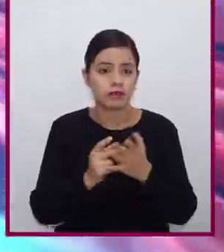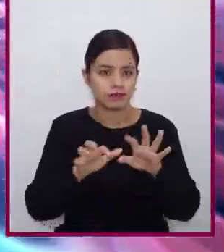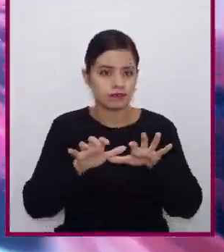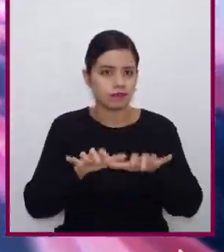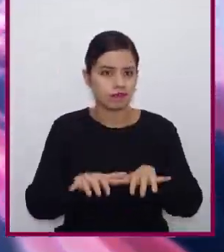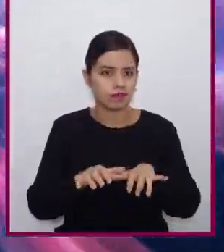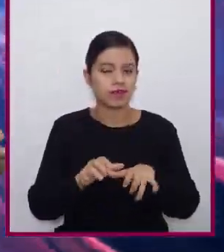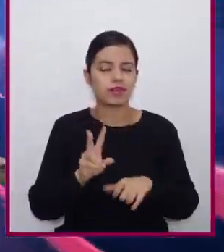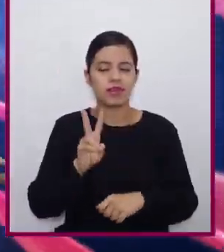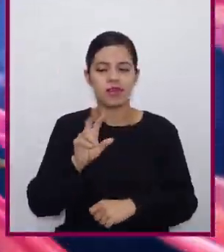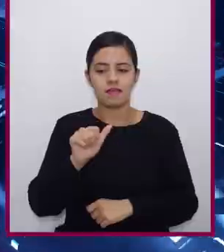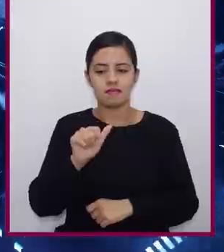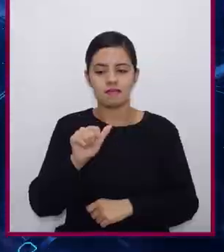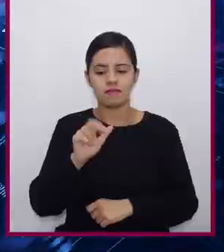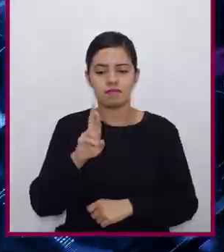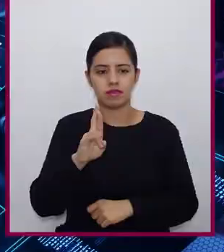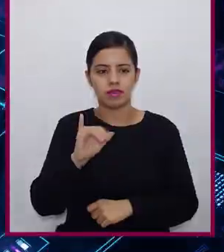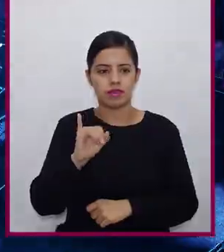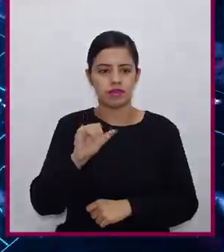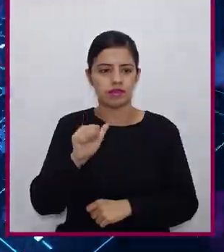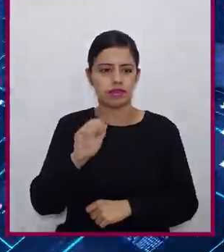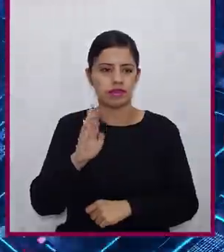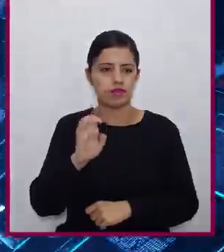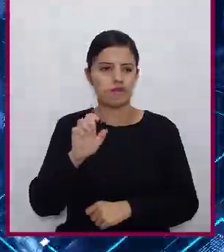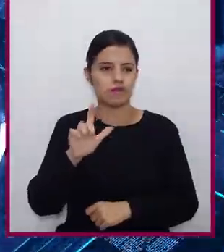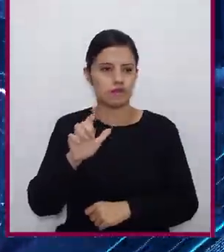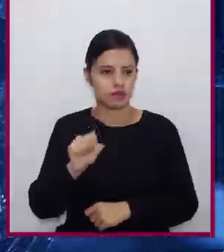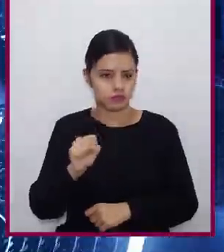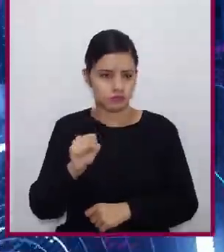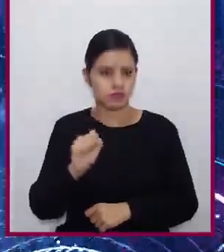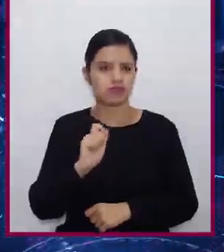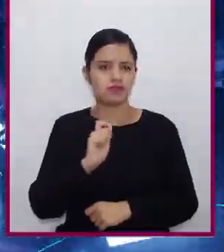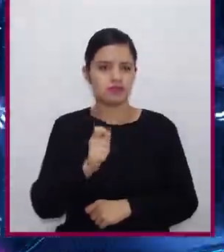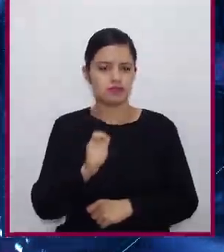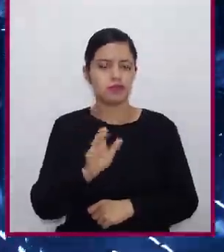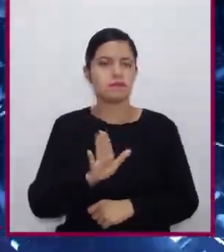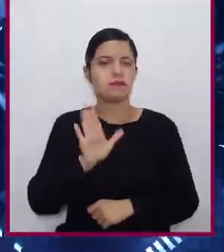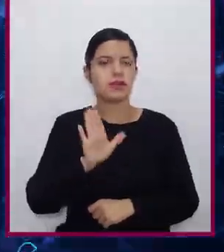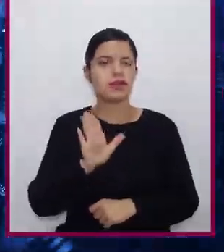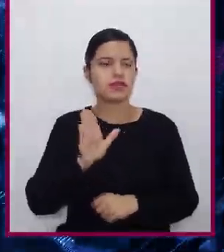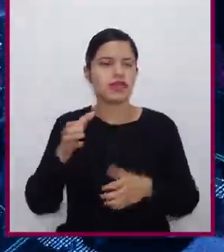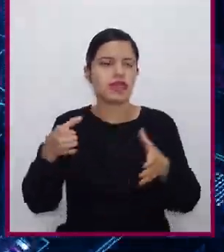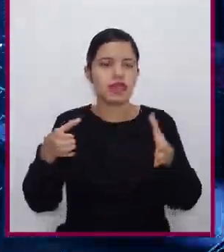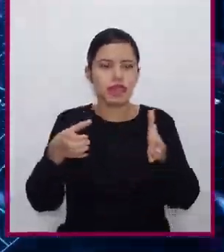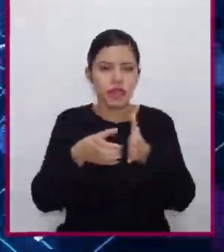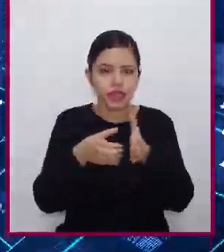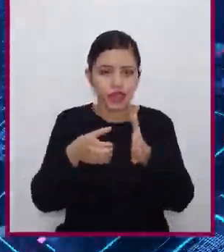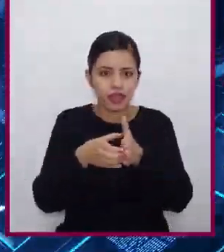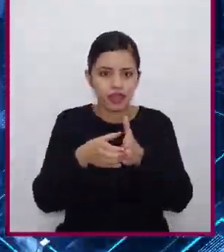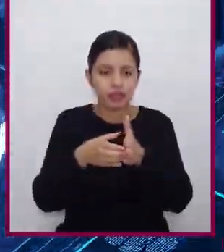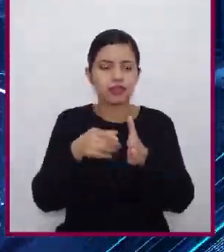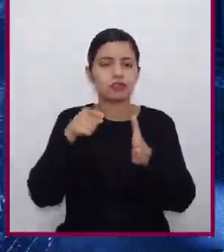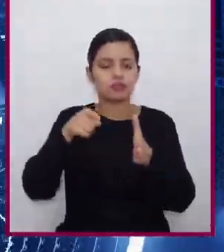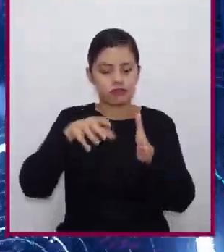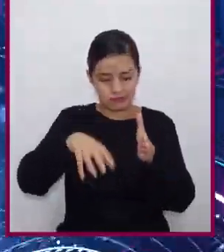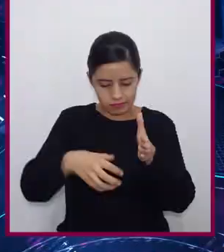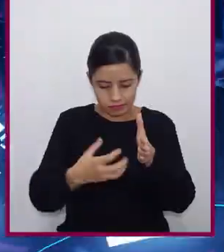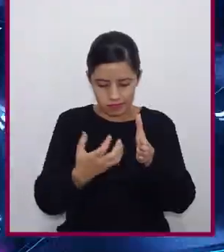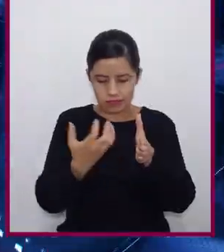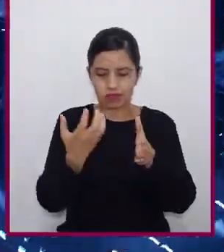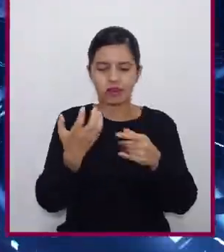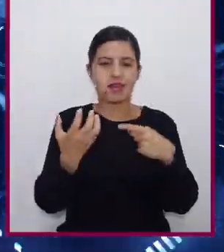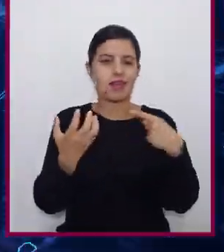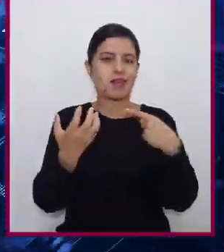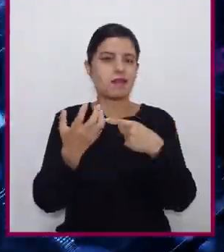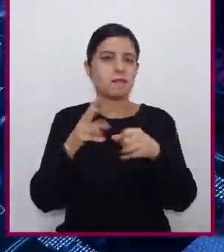con variables. ¿Pero qué son? Las variables son una especie de cajas en las que guardamos ciertos valores. Siempre